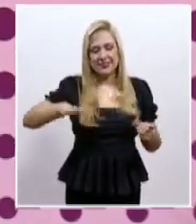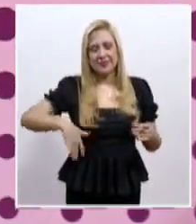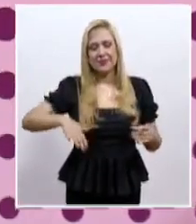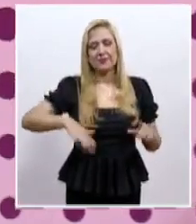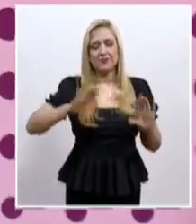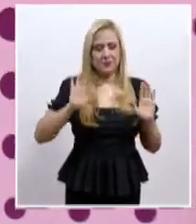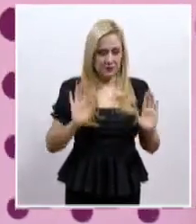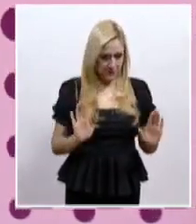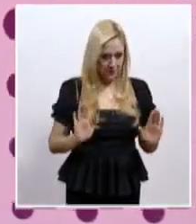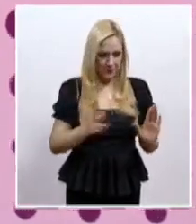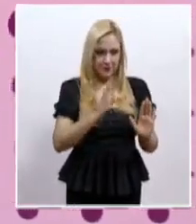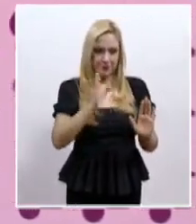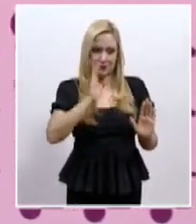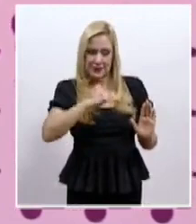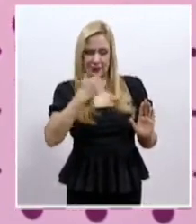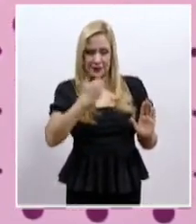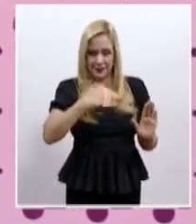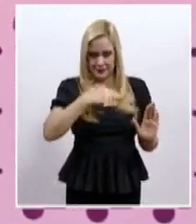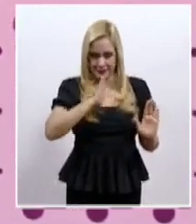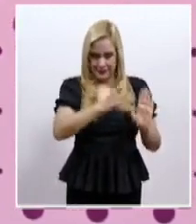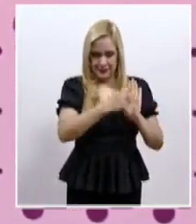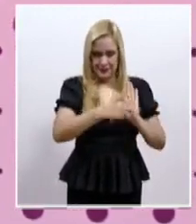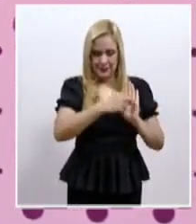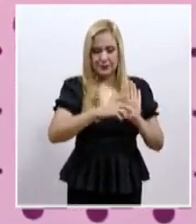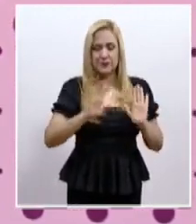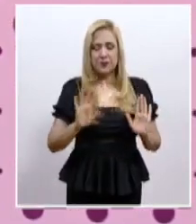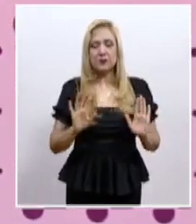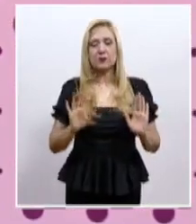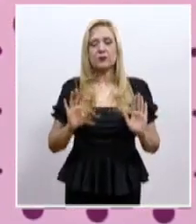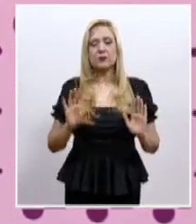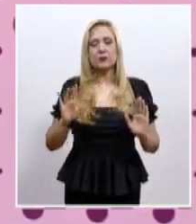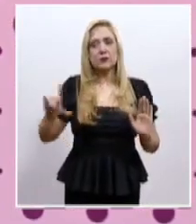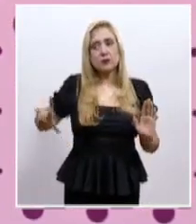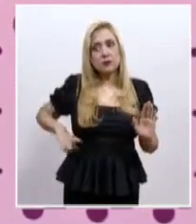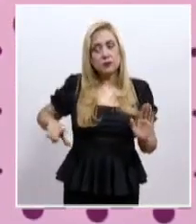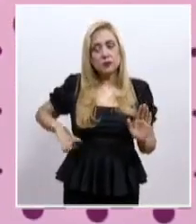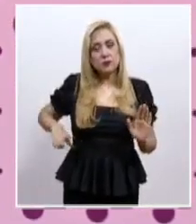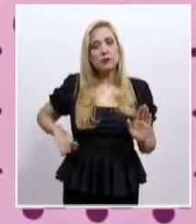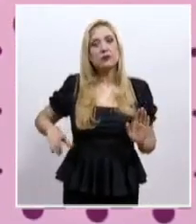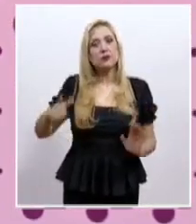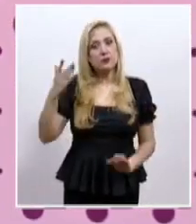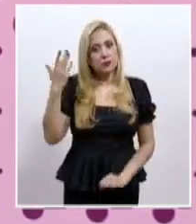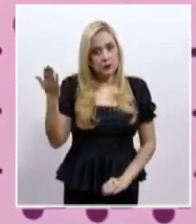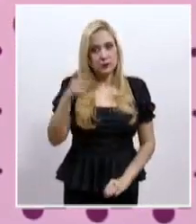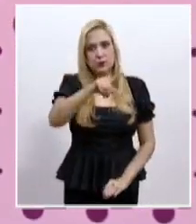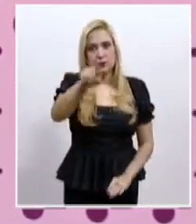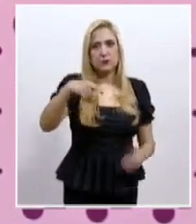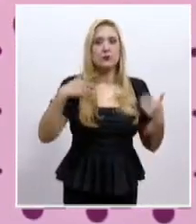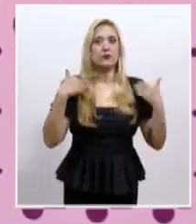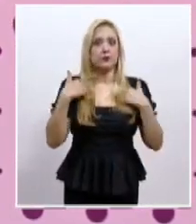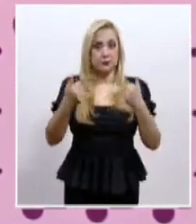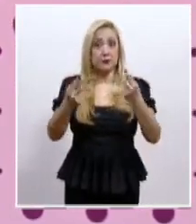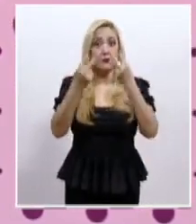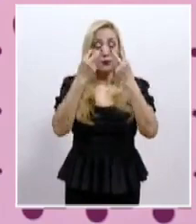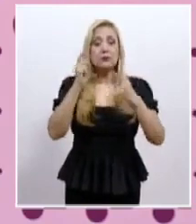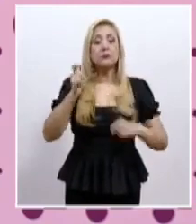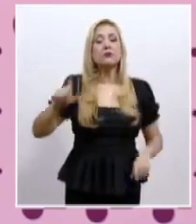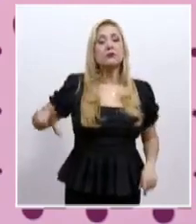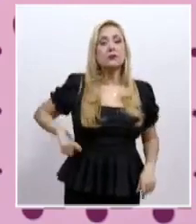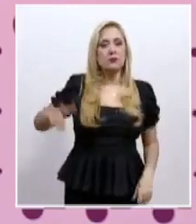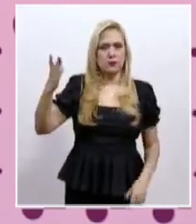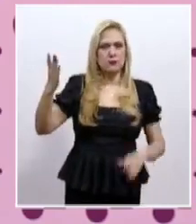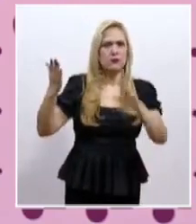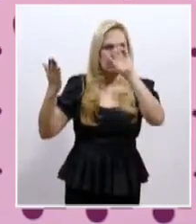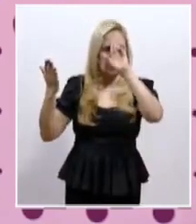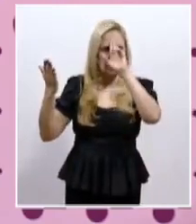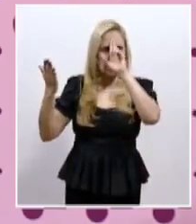entendí mal, me corriges. Esta visión, digamos, del Estado, y creo que es importante que lo entienda el auditorio, es no solo de respeto al Estado de